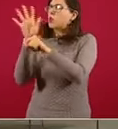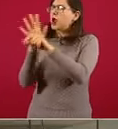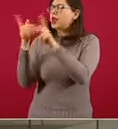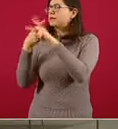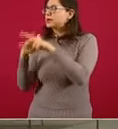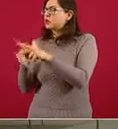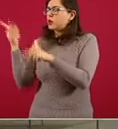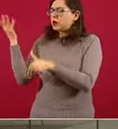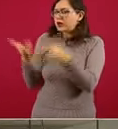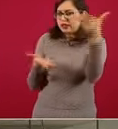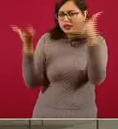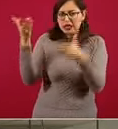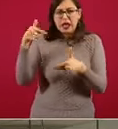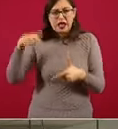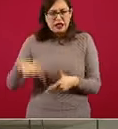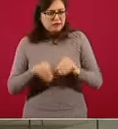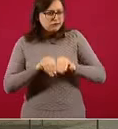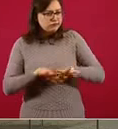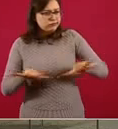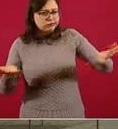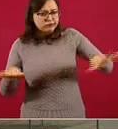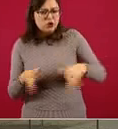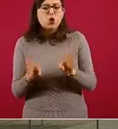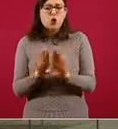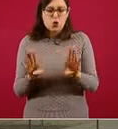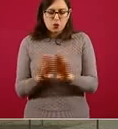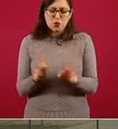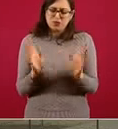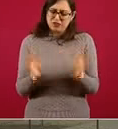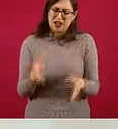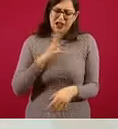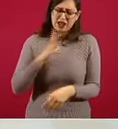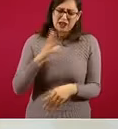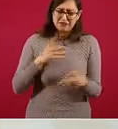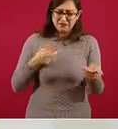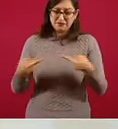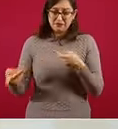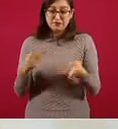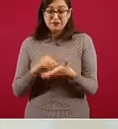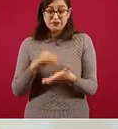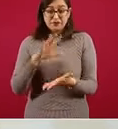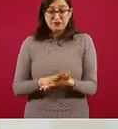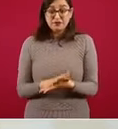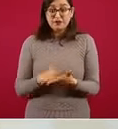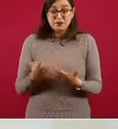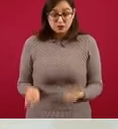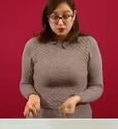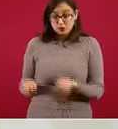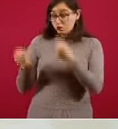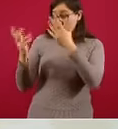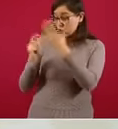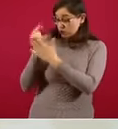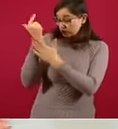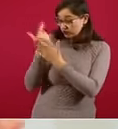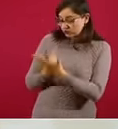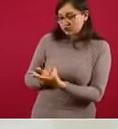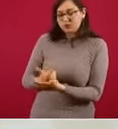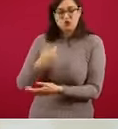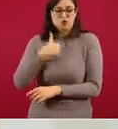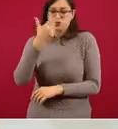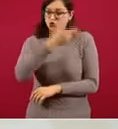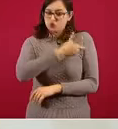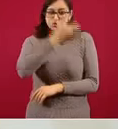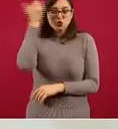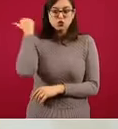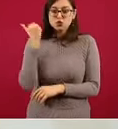han circulado cepas específicas. No podría yo decir cuántas secuenciaciones llevan ni cuáles son